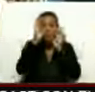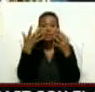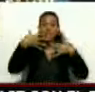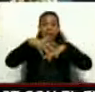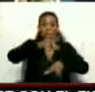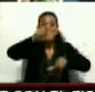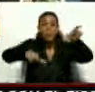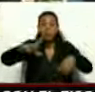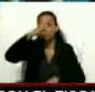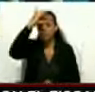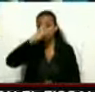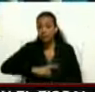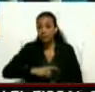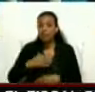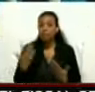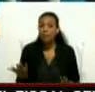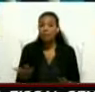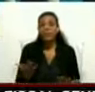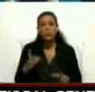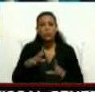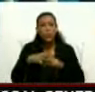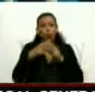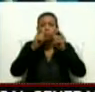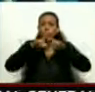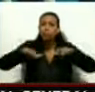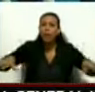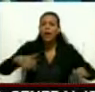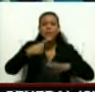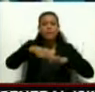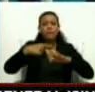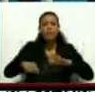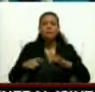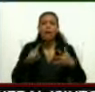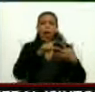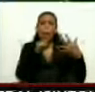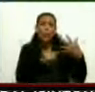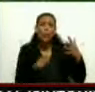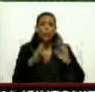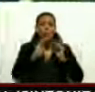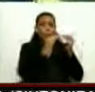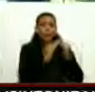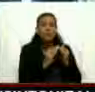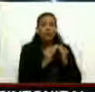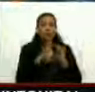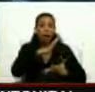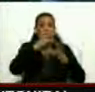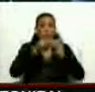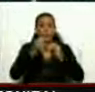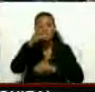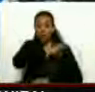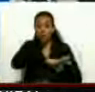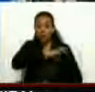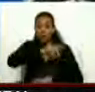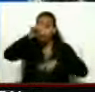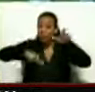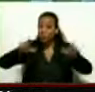a las personas con discapacidad se encuentra desplegado en las diferentes comunidades del municipio con abordajes sociales para